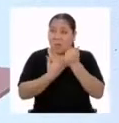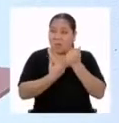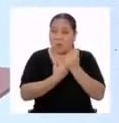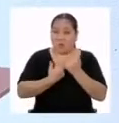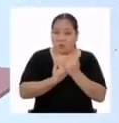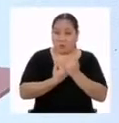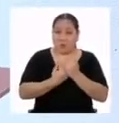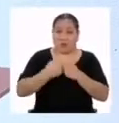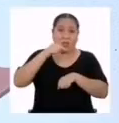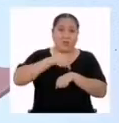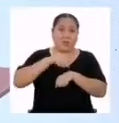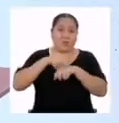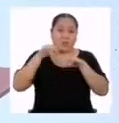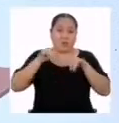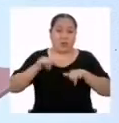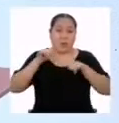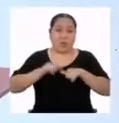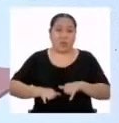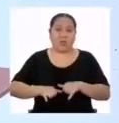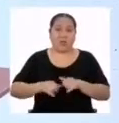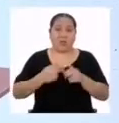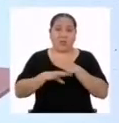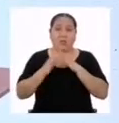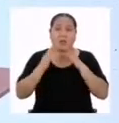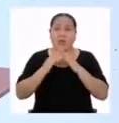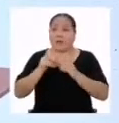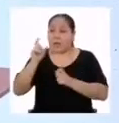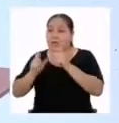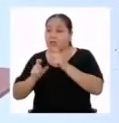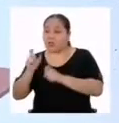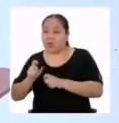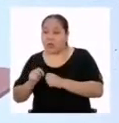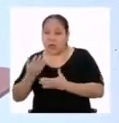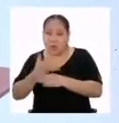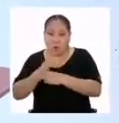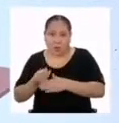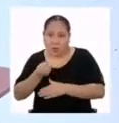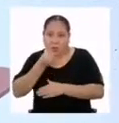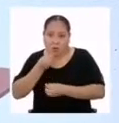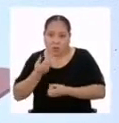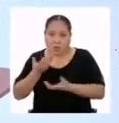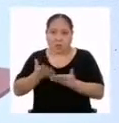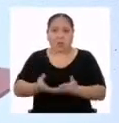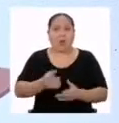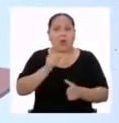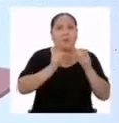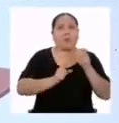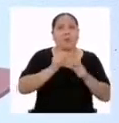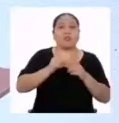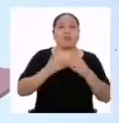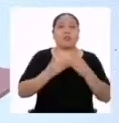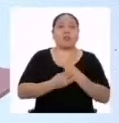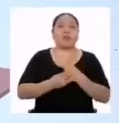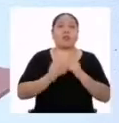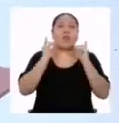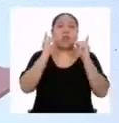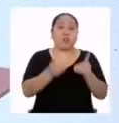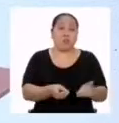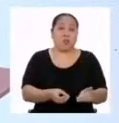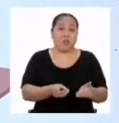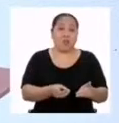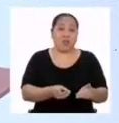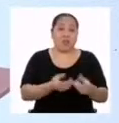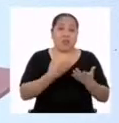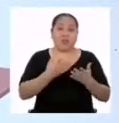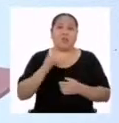Gente compartiendo alimentos con los que tenían menos, personas donando lo que podían, como el señor que mantuvo el precio del oxígeno para poder